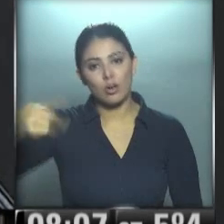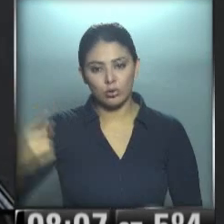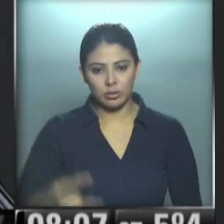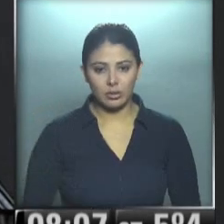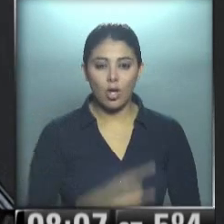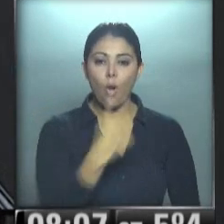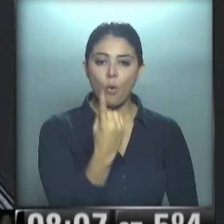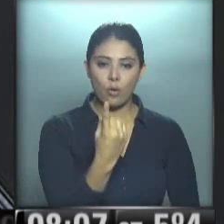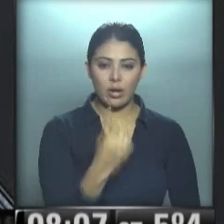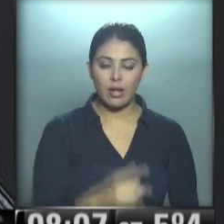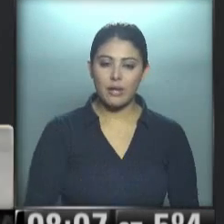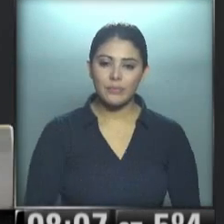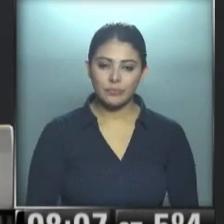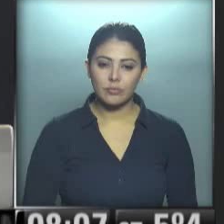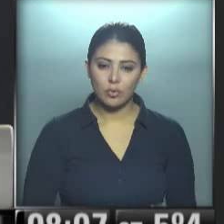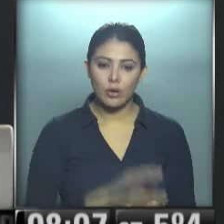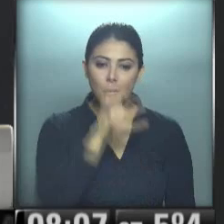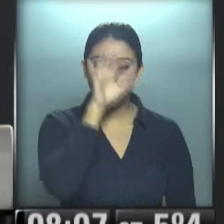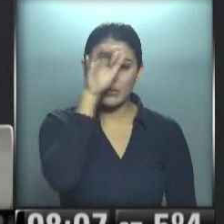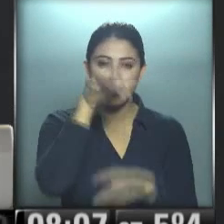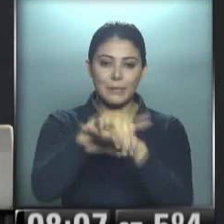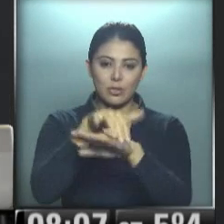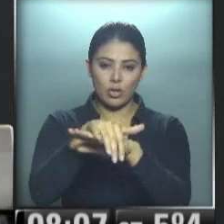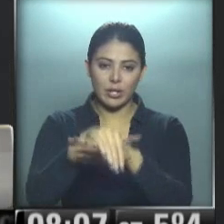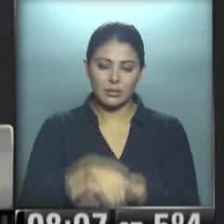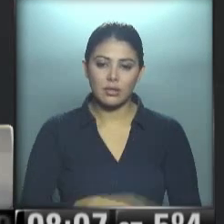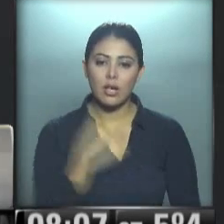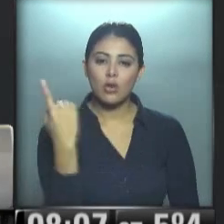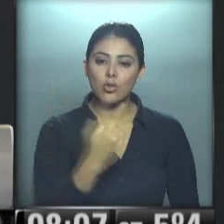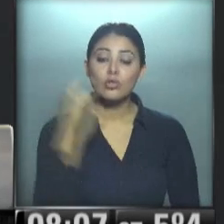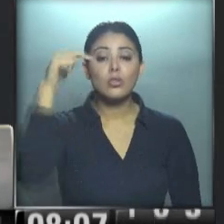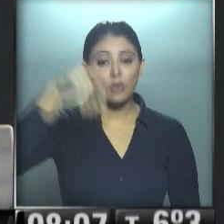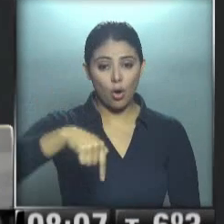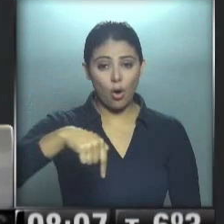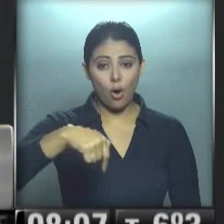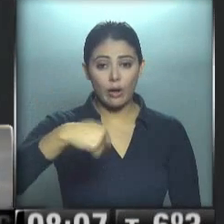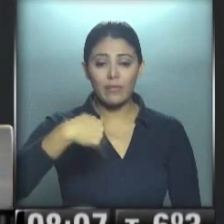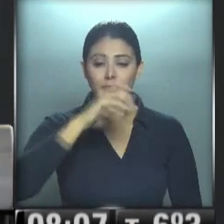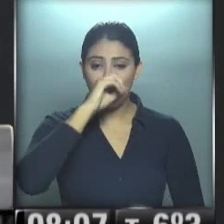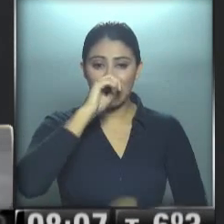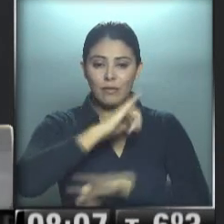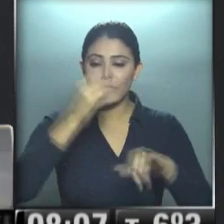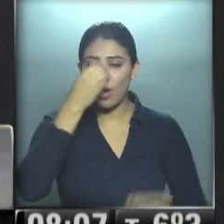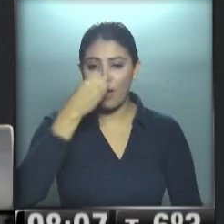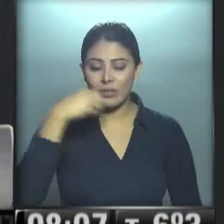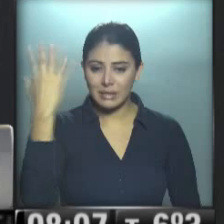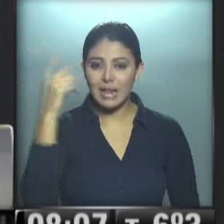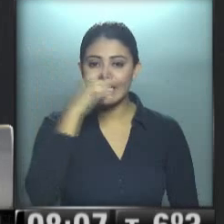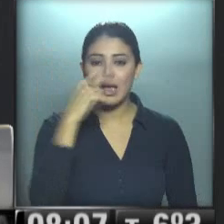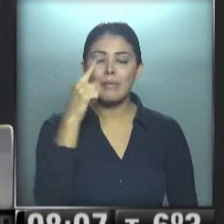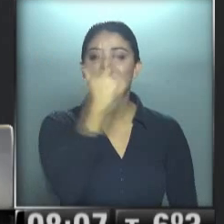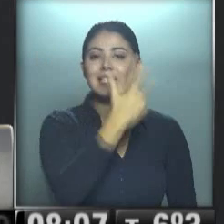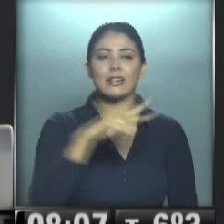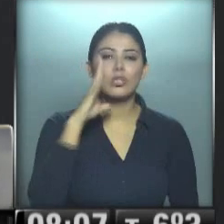una de ellas tiene que ver con la provincia de misiones nosotros hoy tenemos el reporte oficial con siete mil